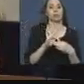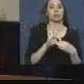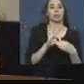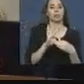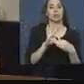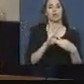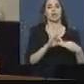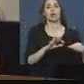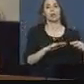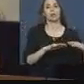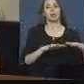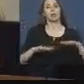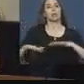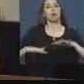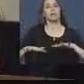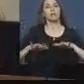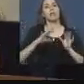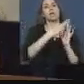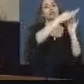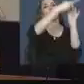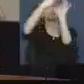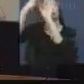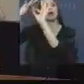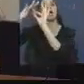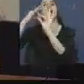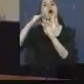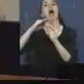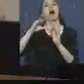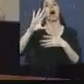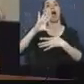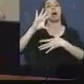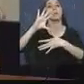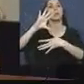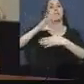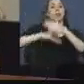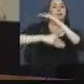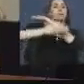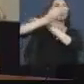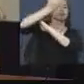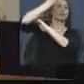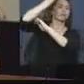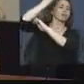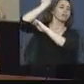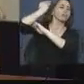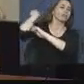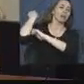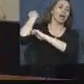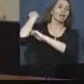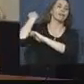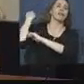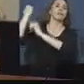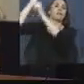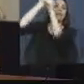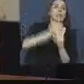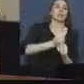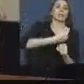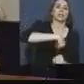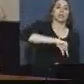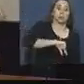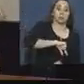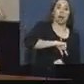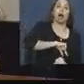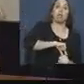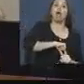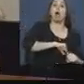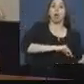generado en América desde periodos inmemoriales, muy previos a la conquista. Recordemos